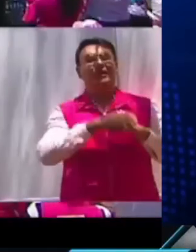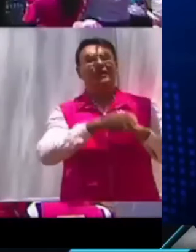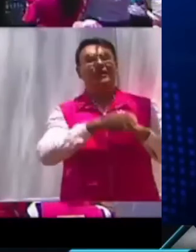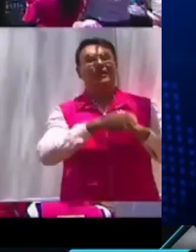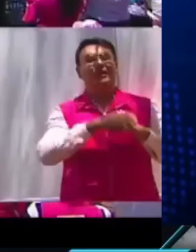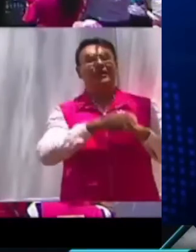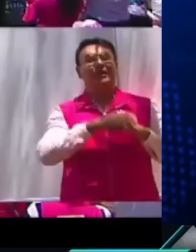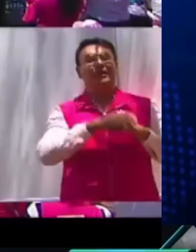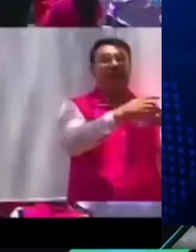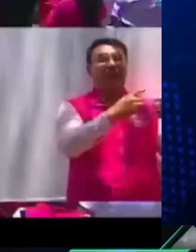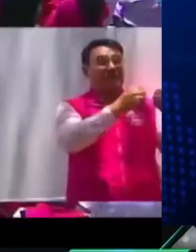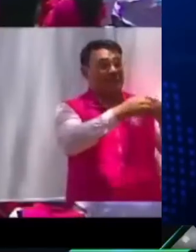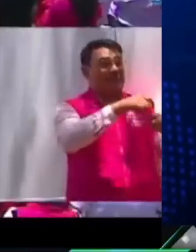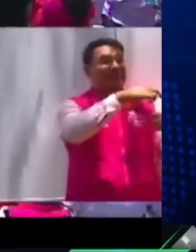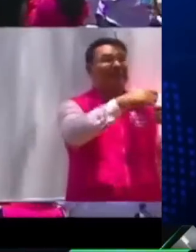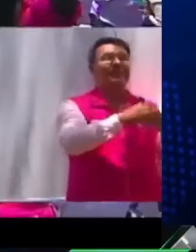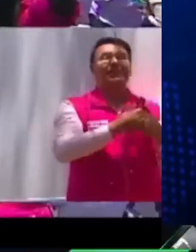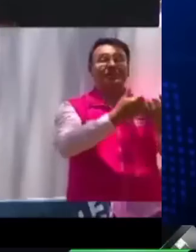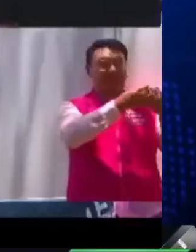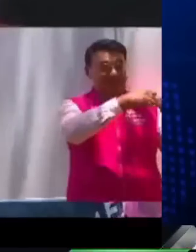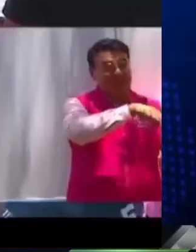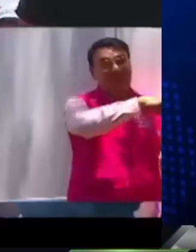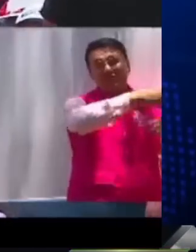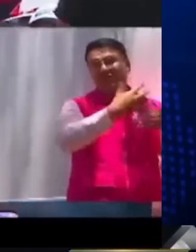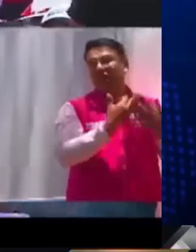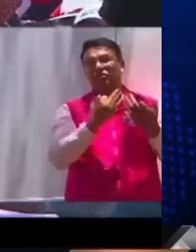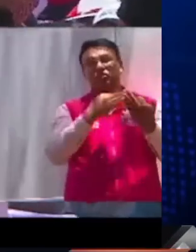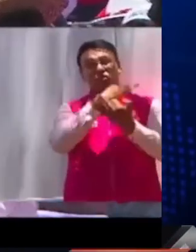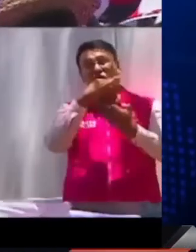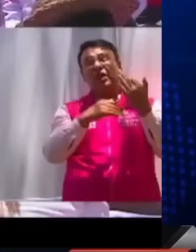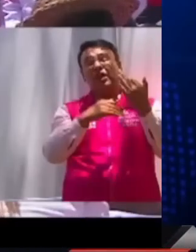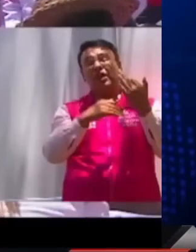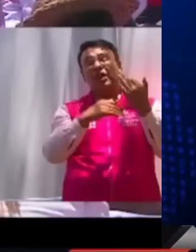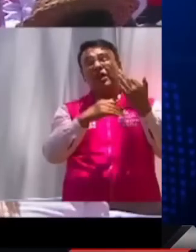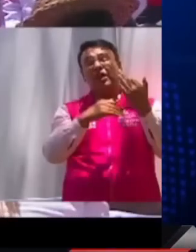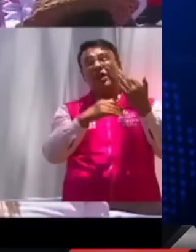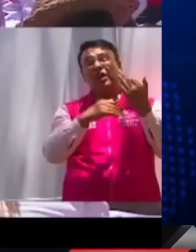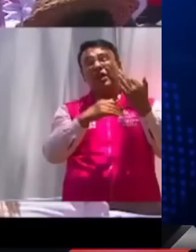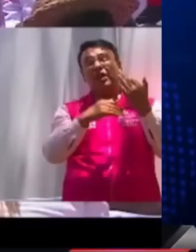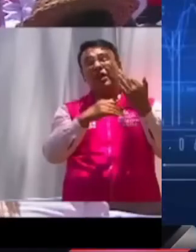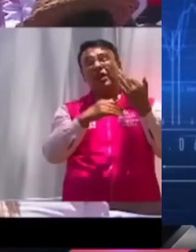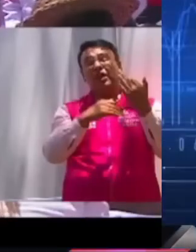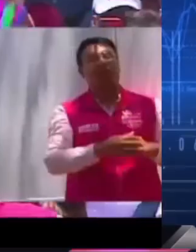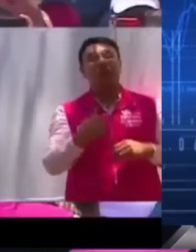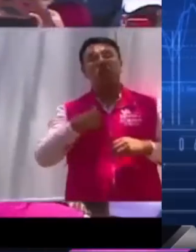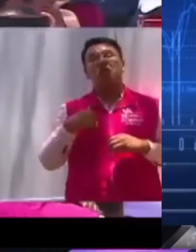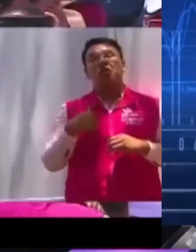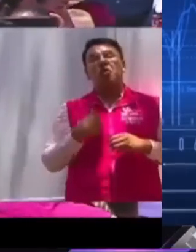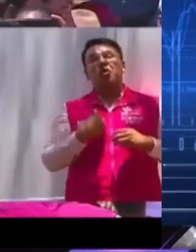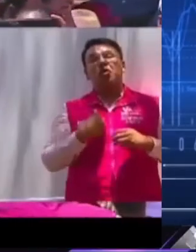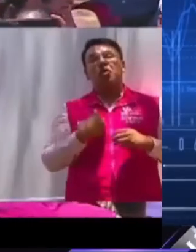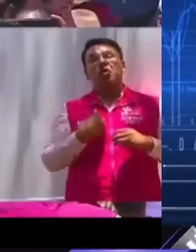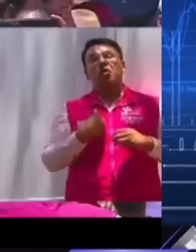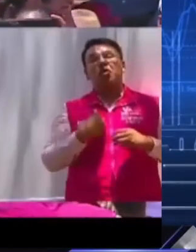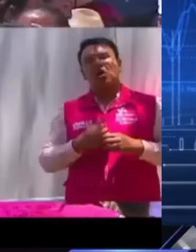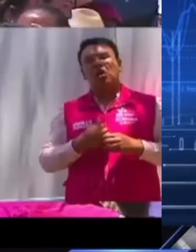están mis tíos están mis sobrinos y saben algo vengo de una familia que